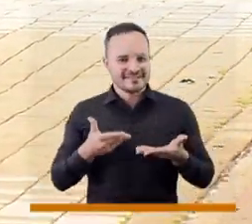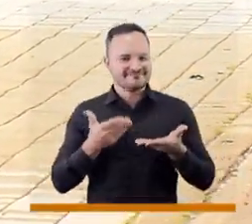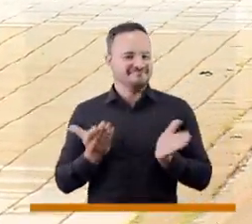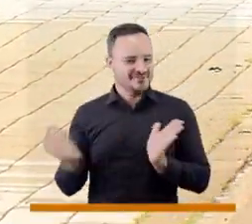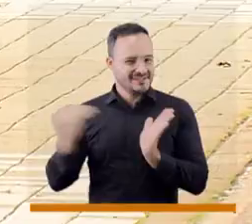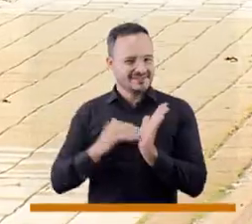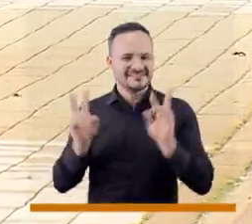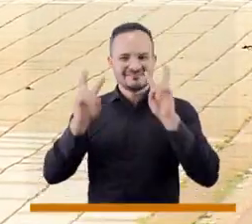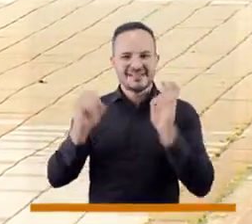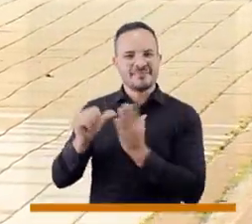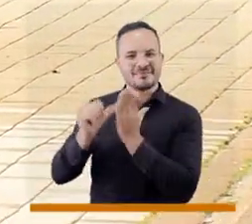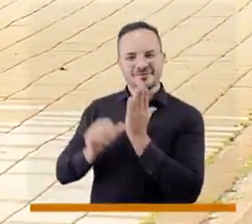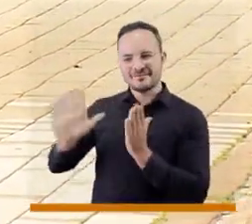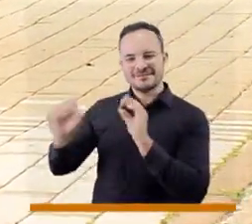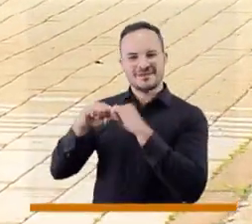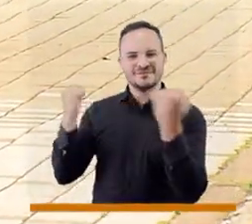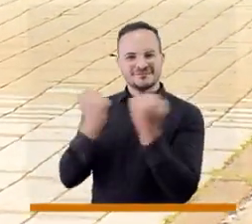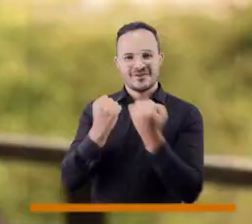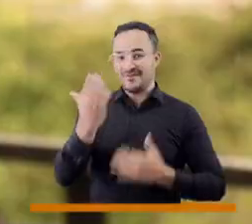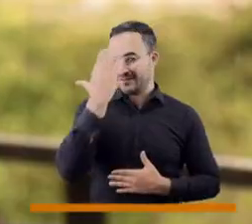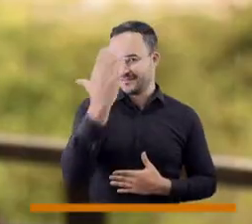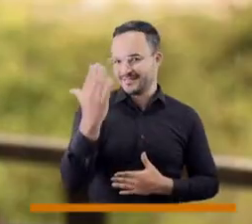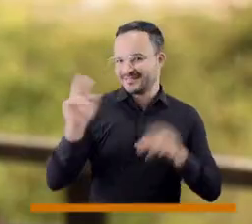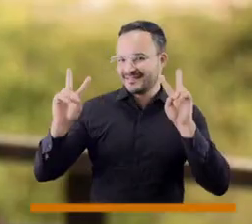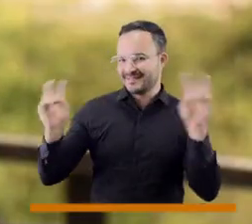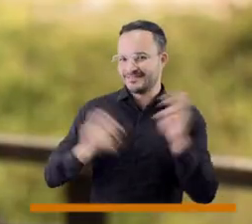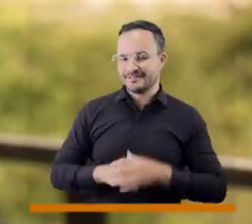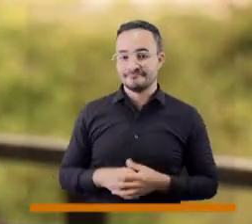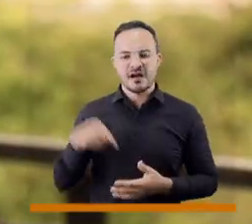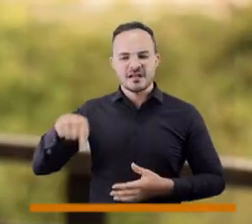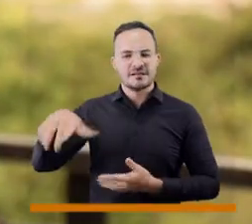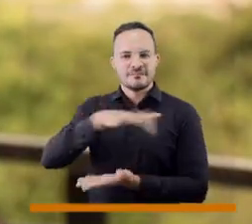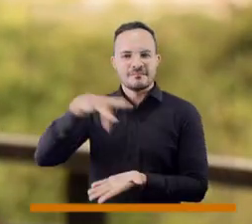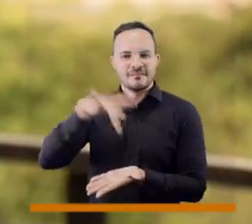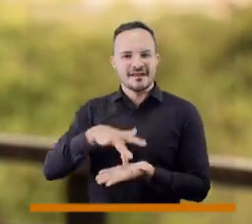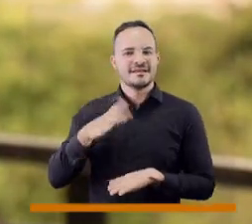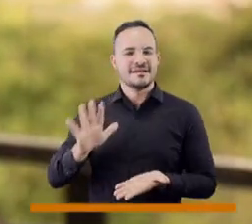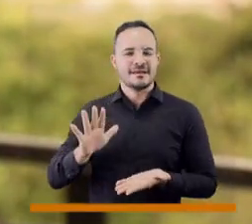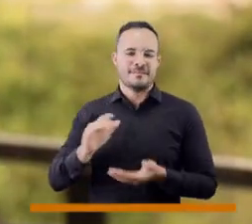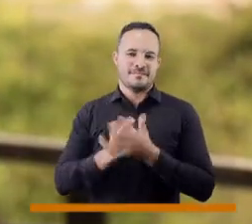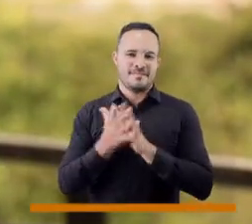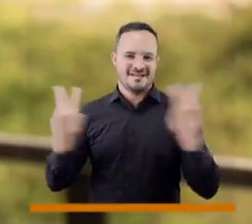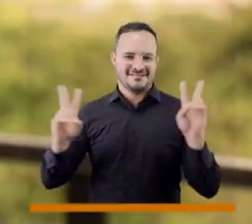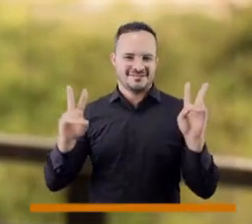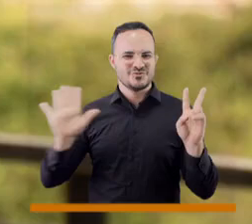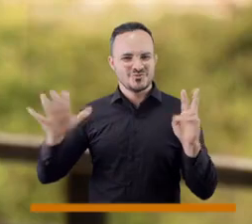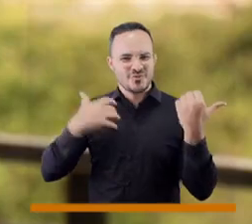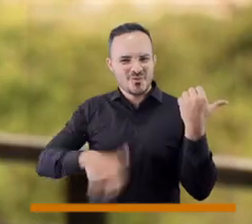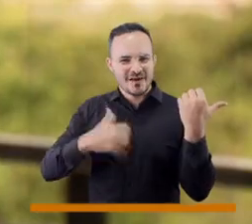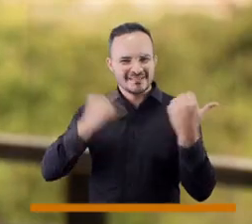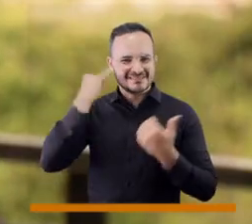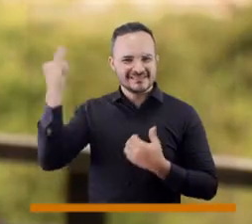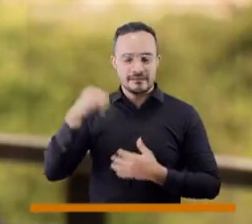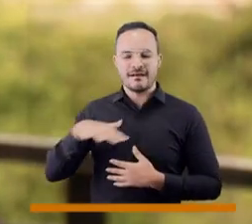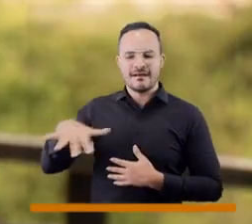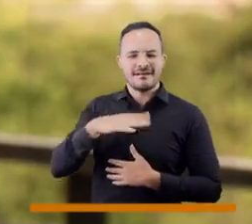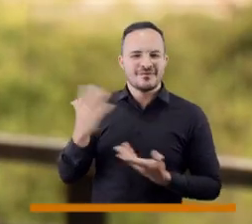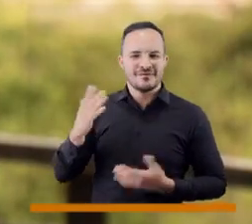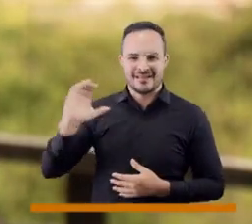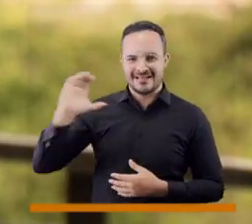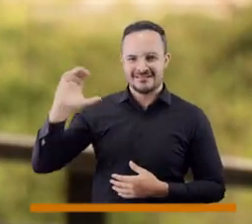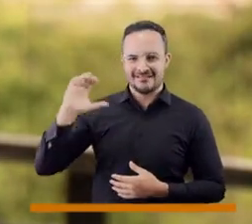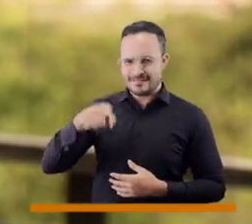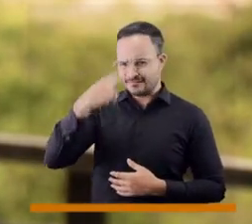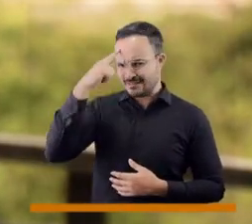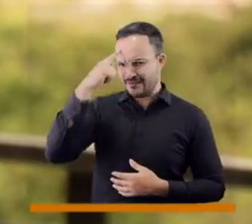bienvenidos una vez más a De Frente. Hoy estamos desde el Parque Juanes de la Paz en Castilla, un sitio que se ha